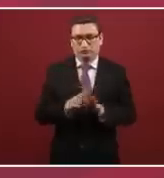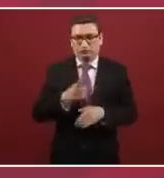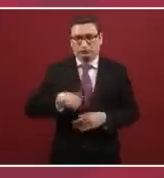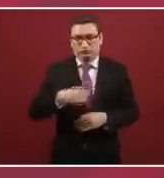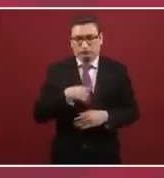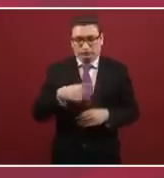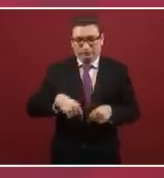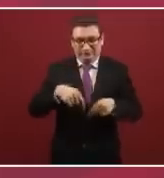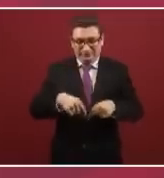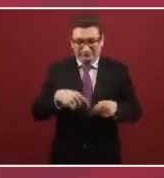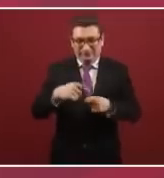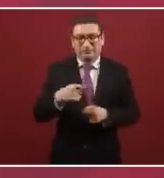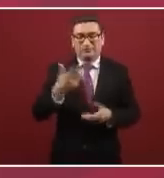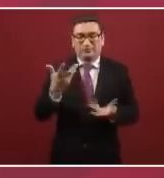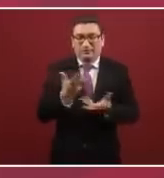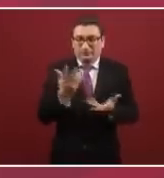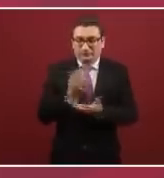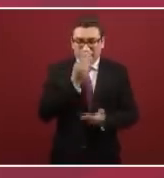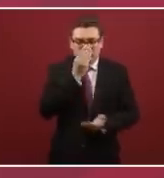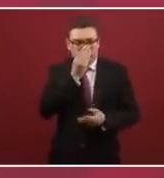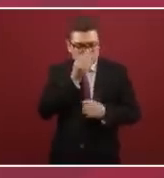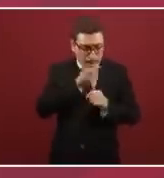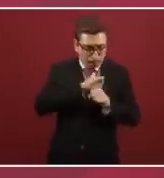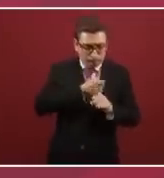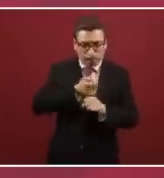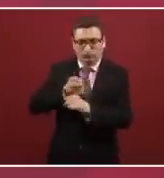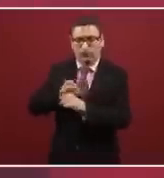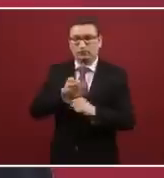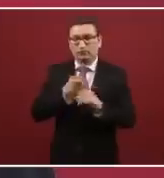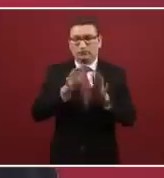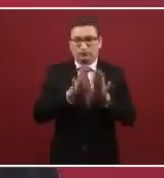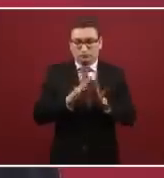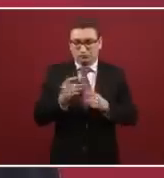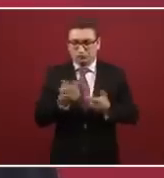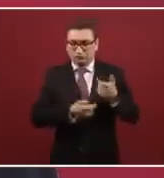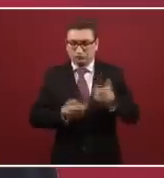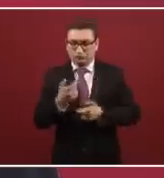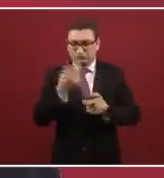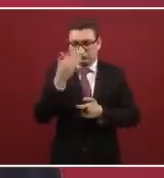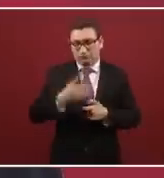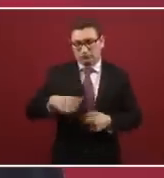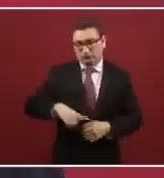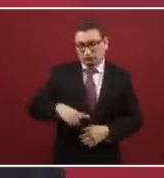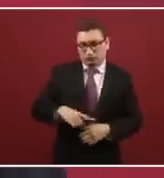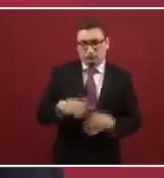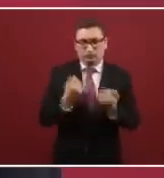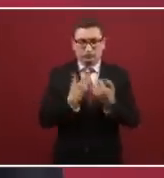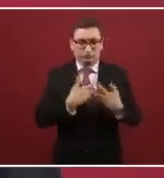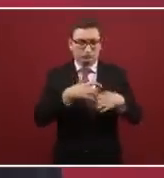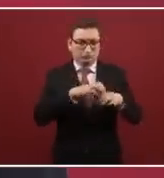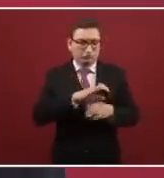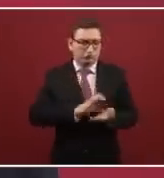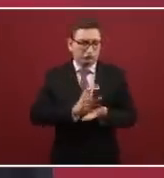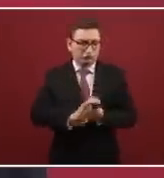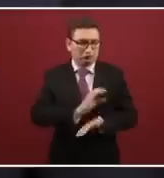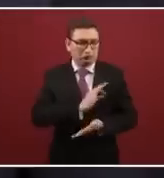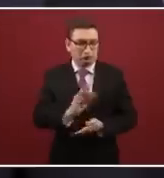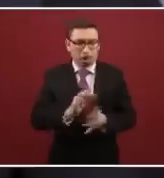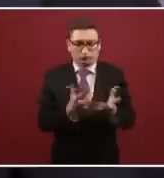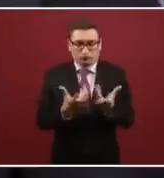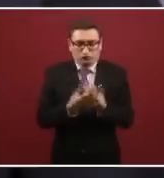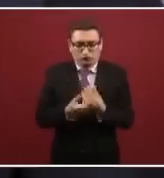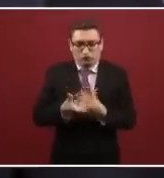producir fertilizantes con inversión pública y privada, una